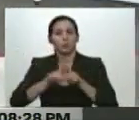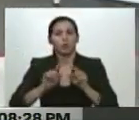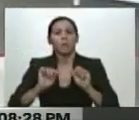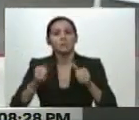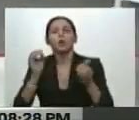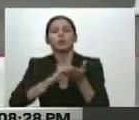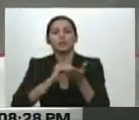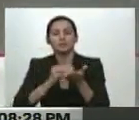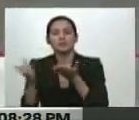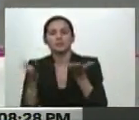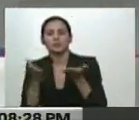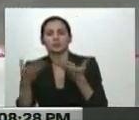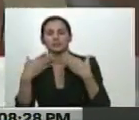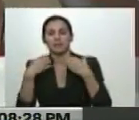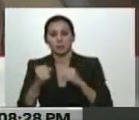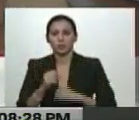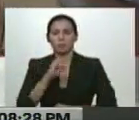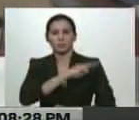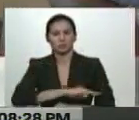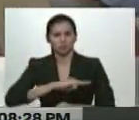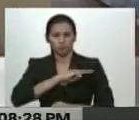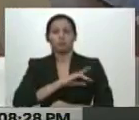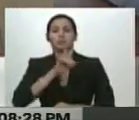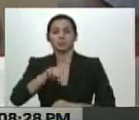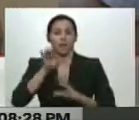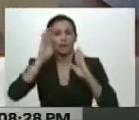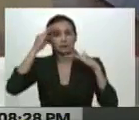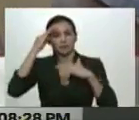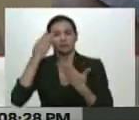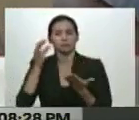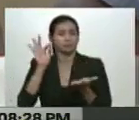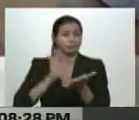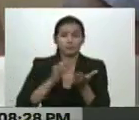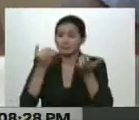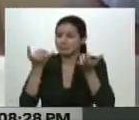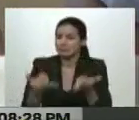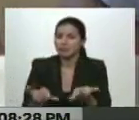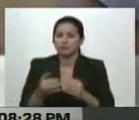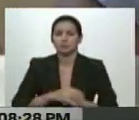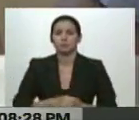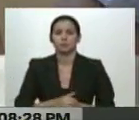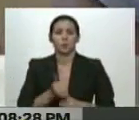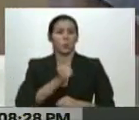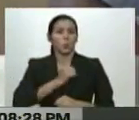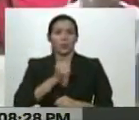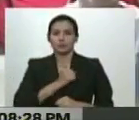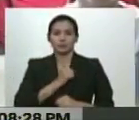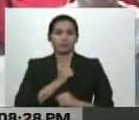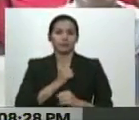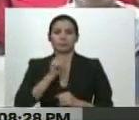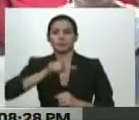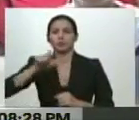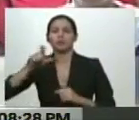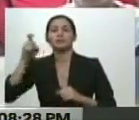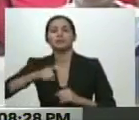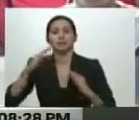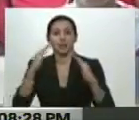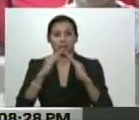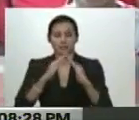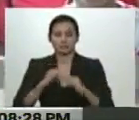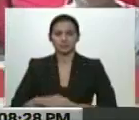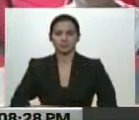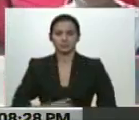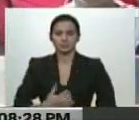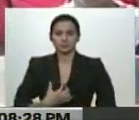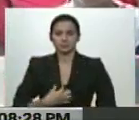consejos comunales conformados y se atenderá de manera inmediata los casos de viviendas. Aquí está la compañera, que es parte